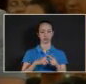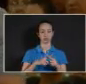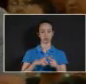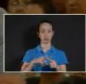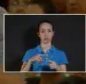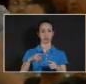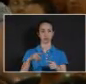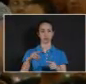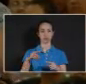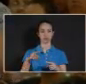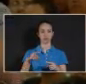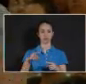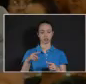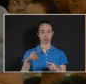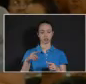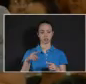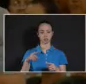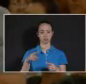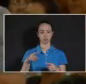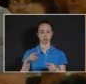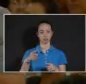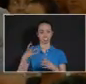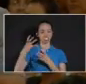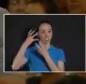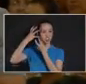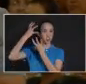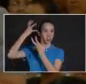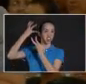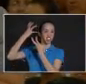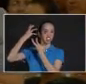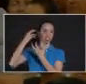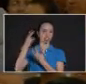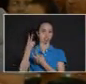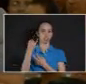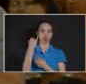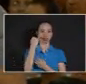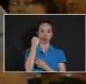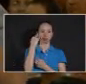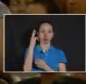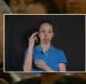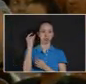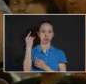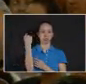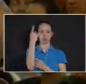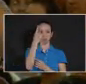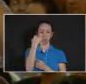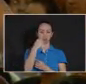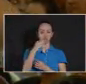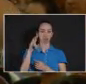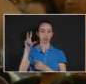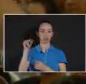estrés. Entonces, se inflama el virus y da una neuropatía. Entonces ya no